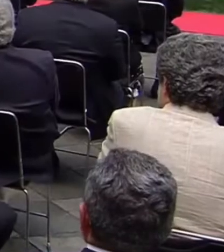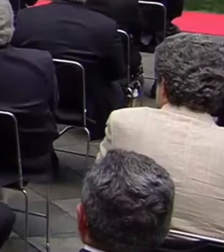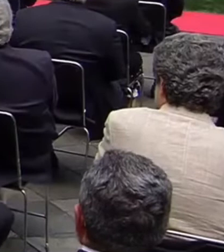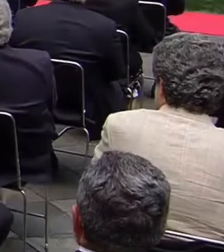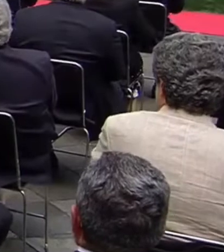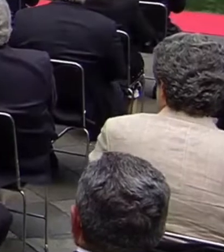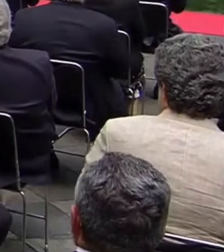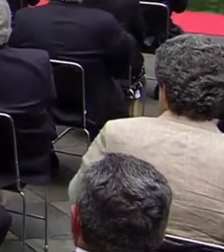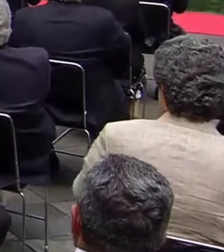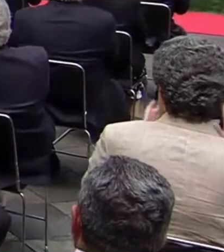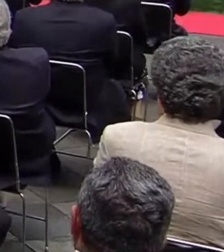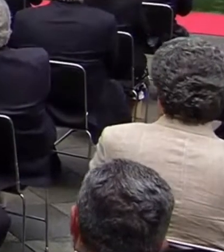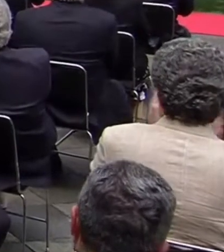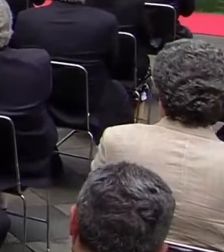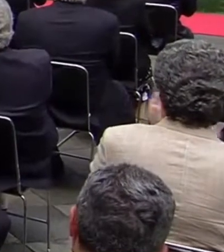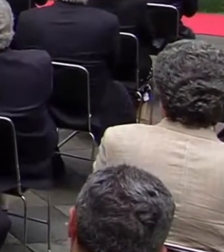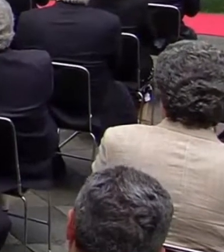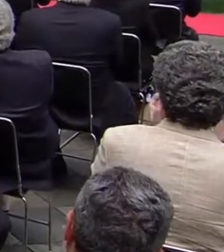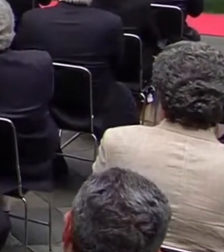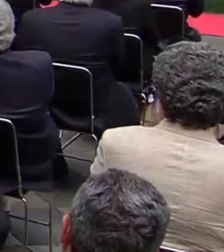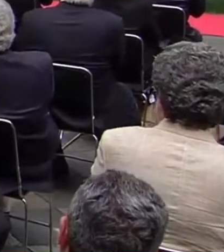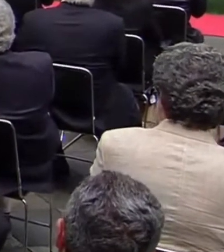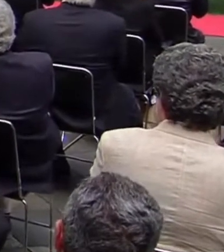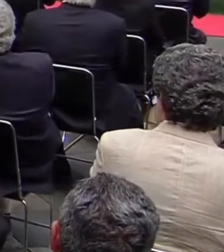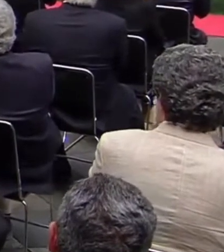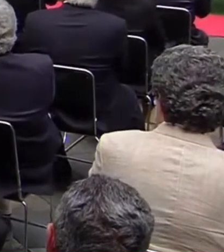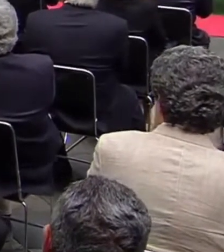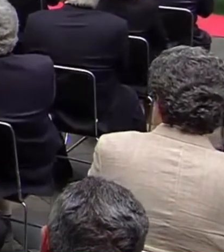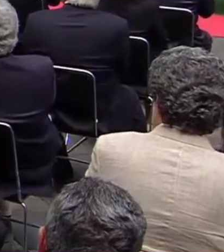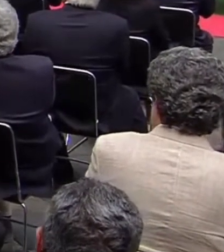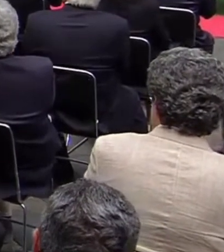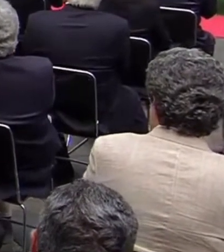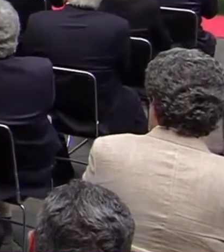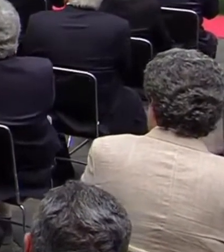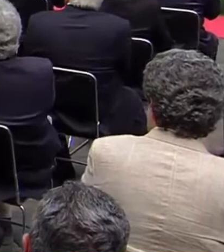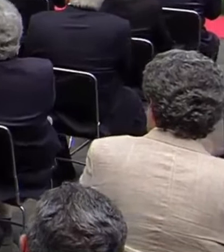un 42% de incremento.